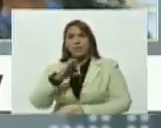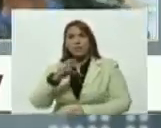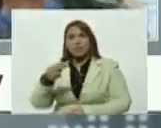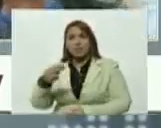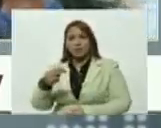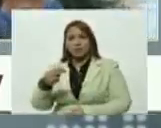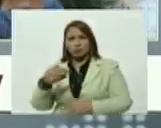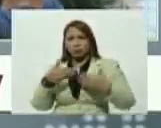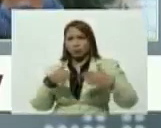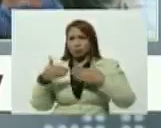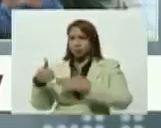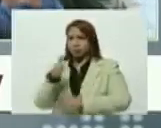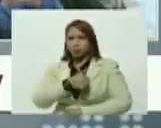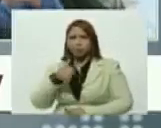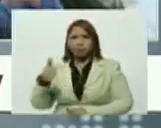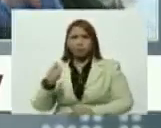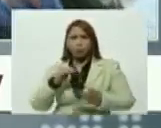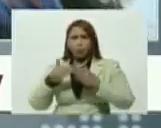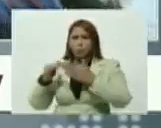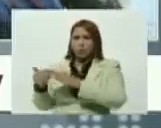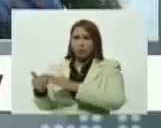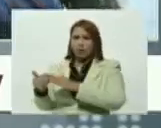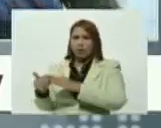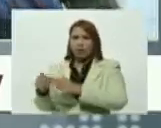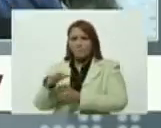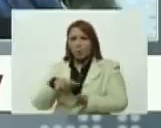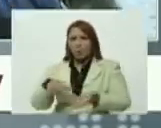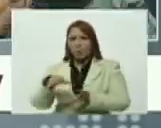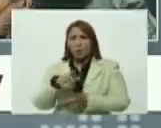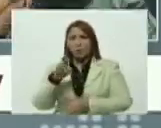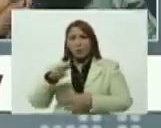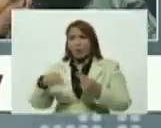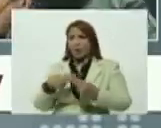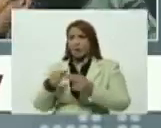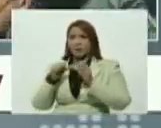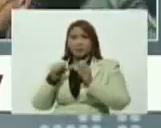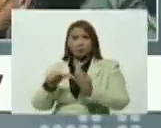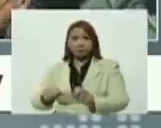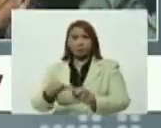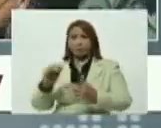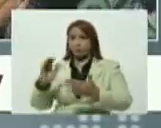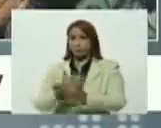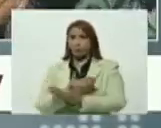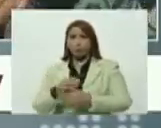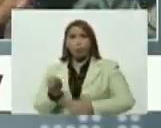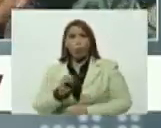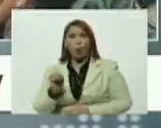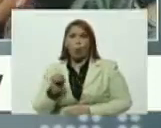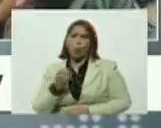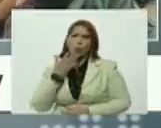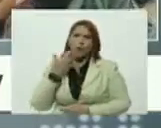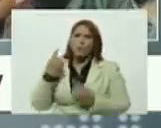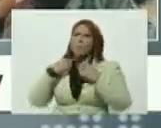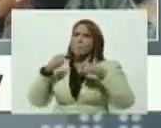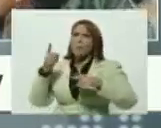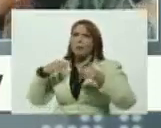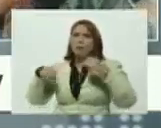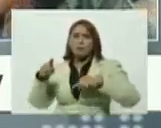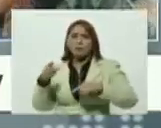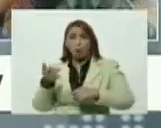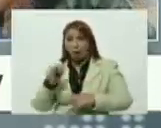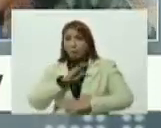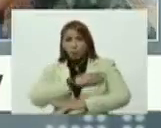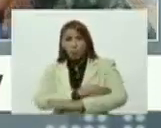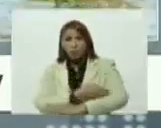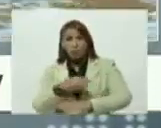de las comunidades que se vieron afectadas que nadie quedara desprotegido, que nadie quedara a la deriva. ¿Hay un poder popular? Hay un